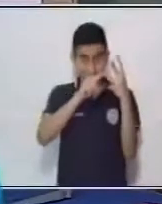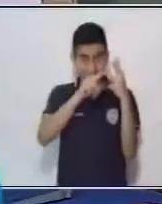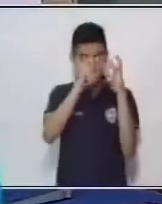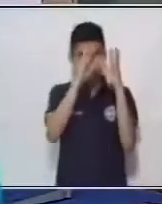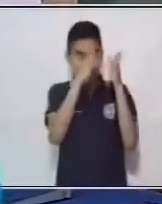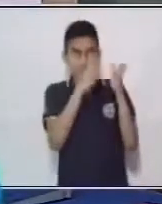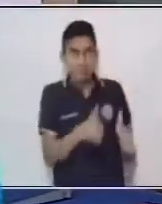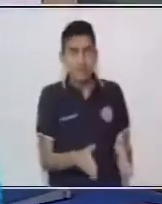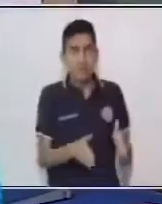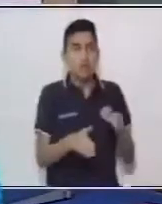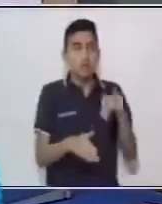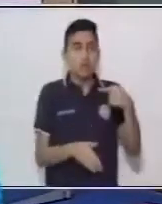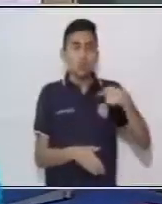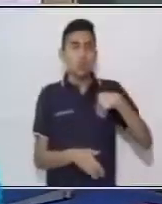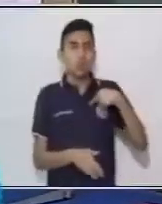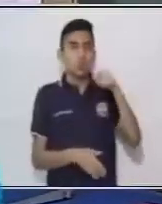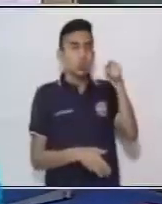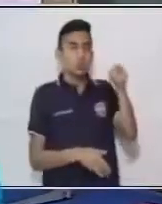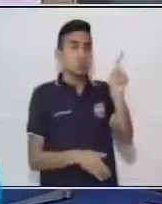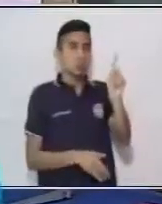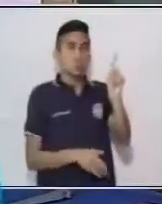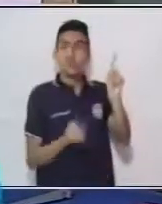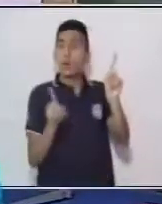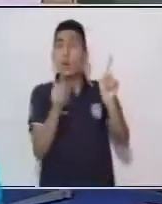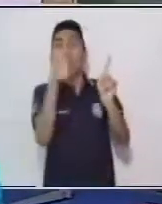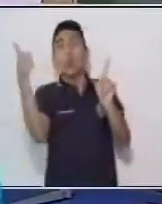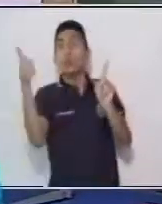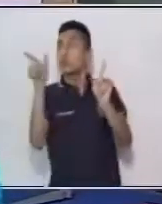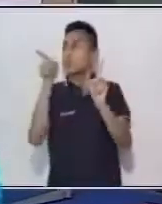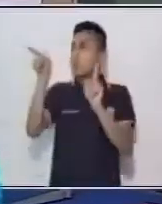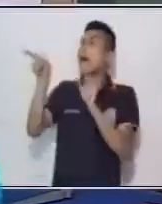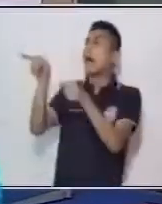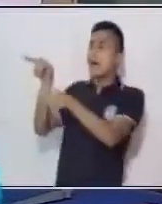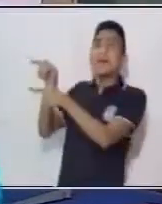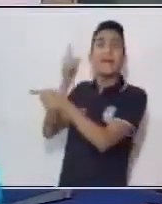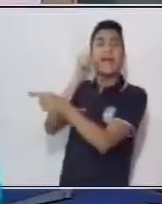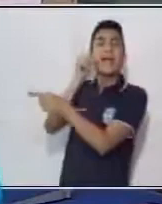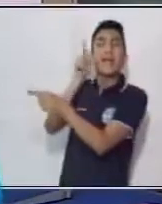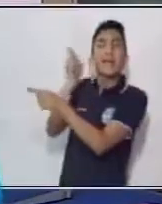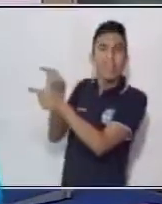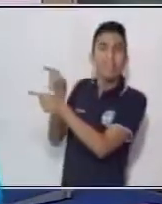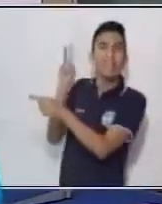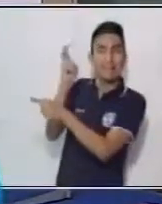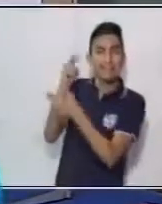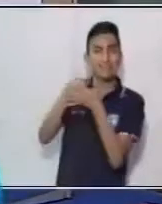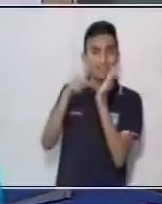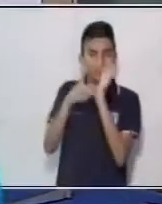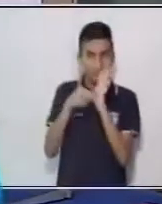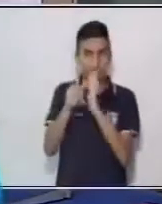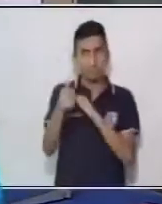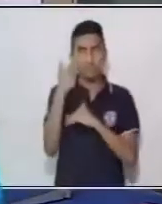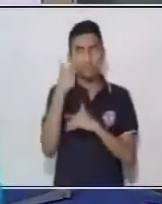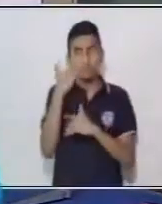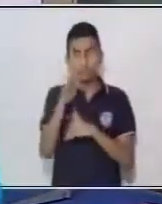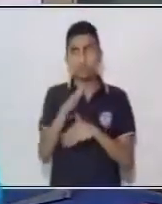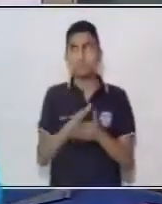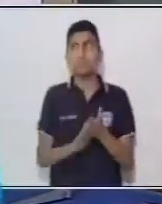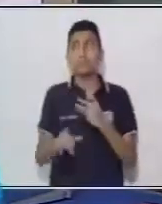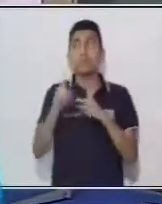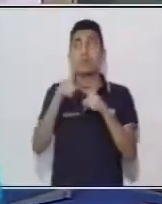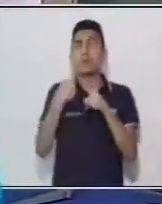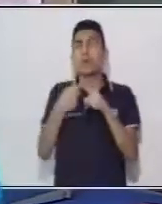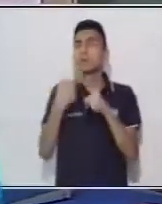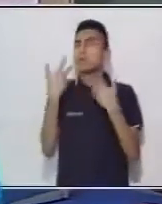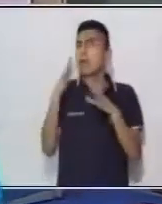alguien ajeno, él o ella. Entonces ahora analicemos nuestro relato. Cuando despertó el